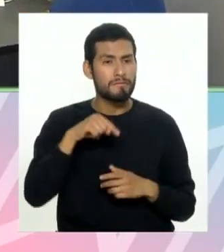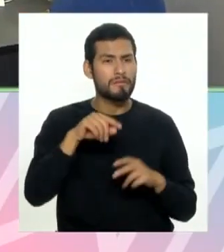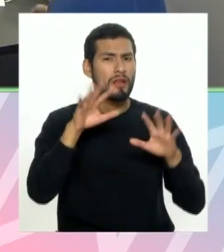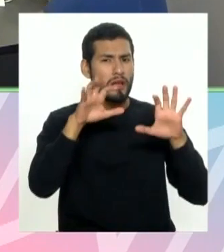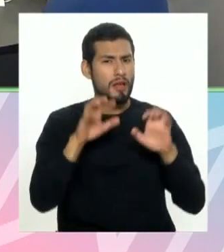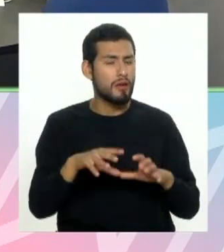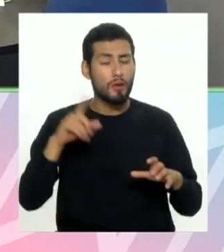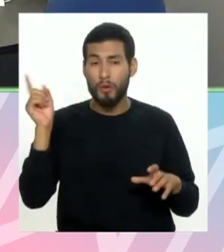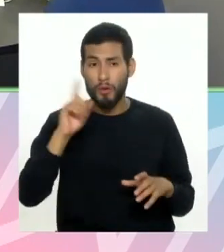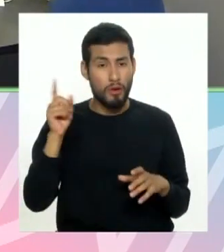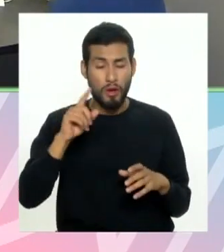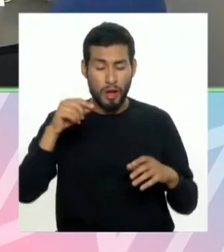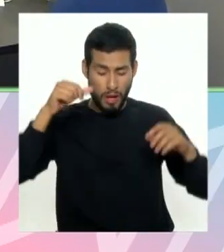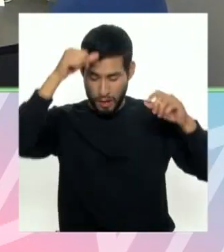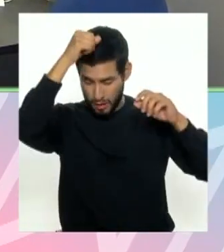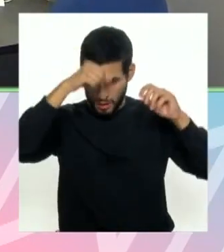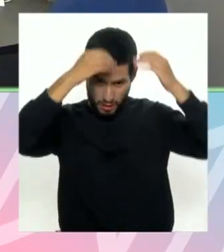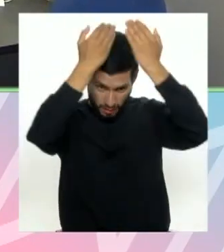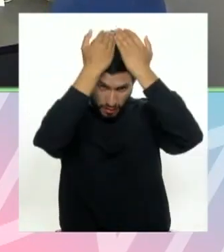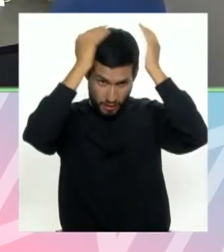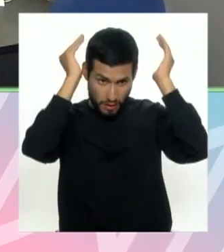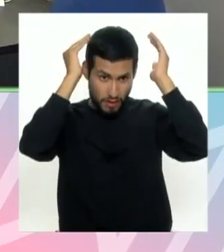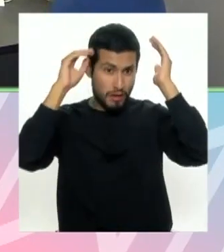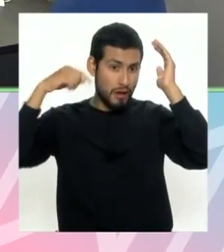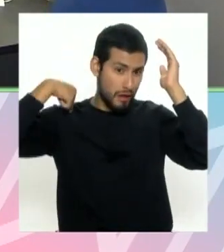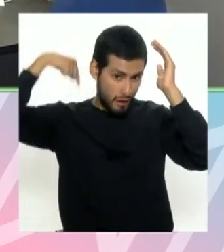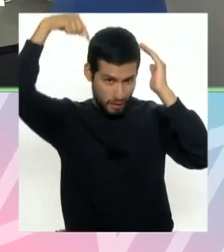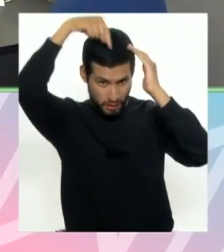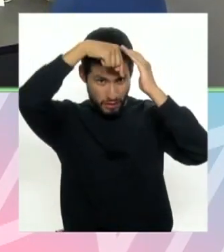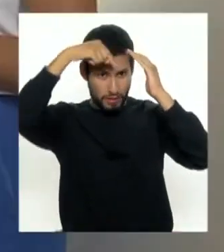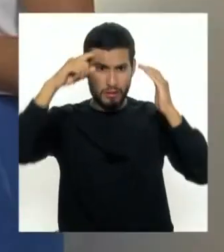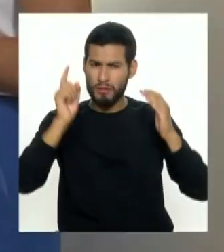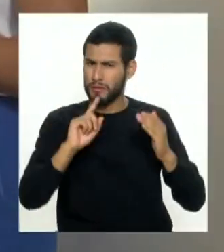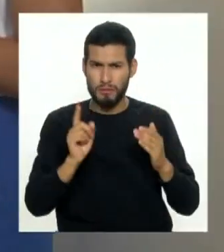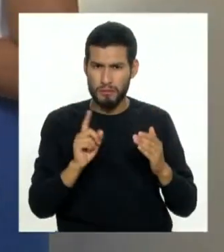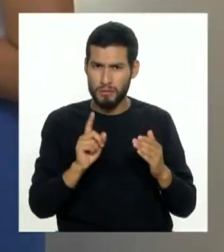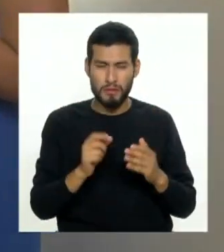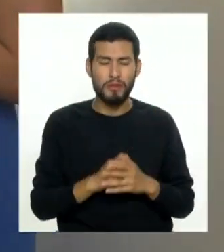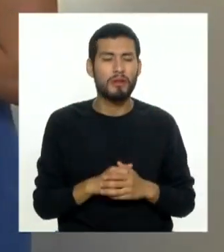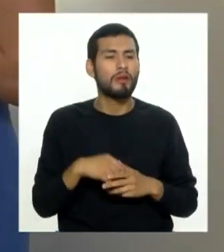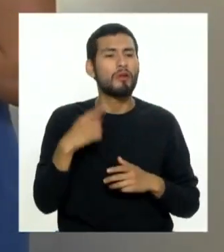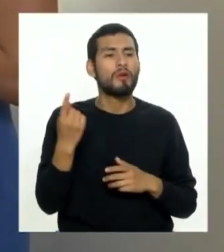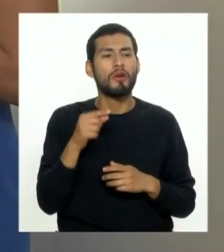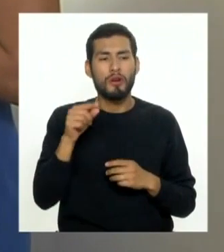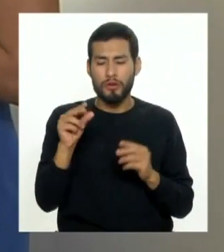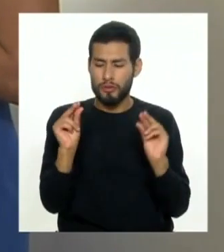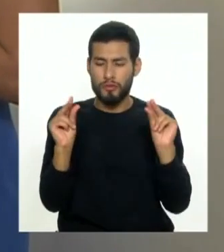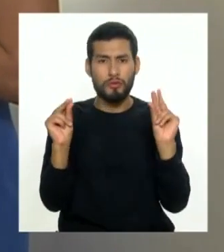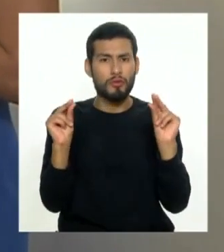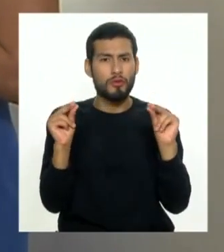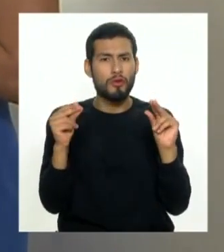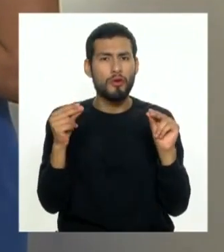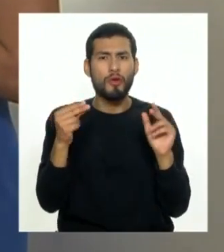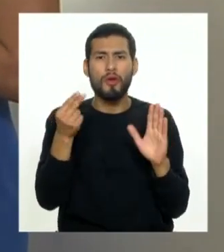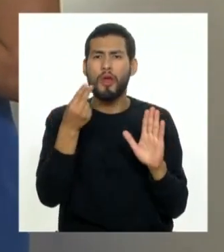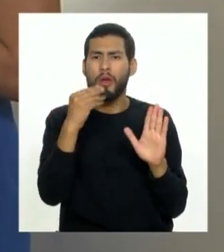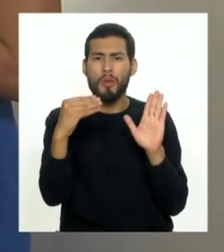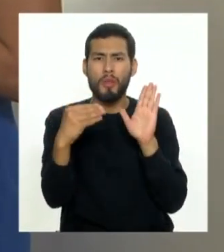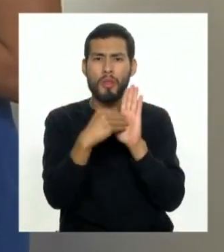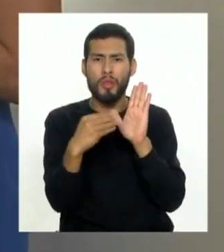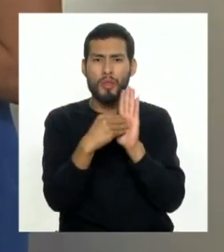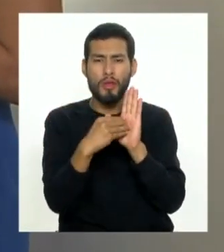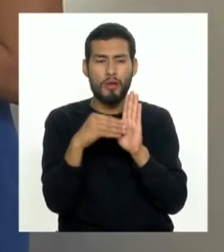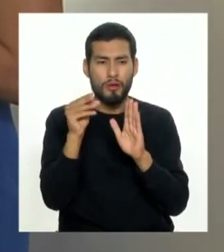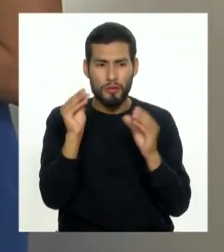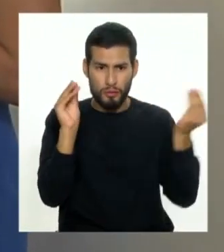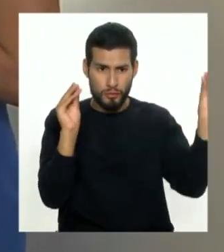examen no invasivo, es decir, que no vamos a introducir nada directamente al cerebro. Colocamos unos electrodos, que son unas copitas, las cuales